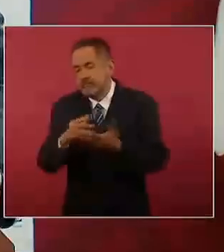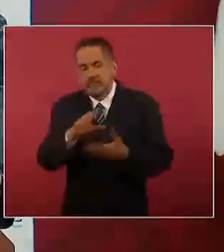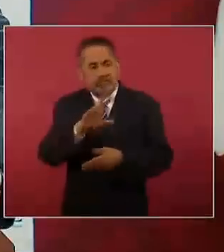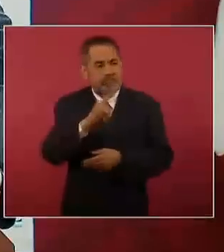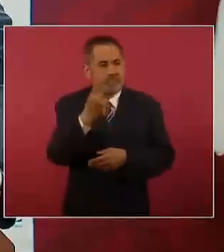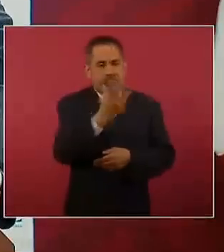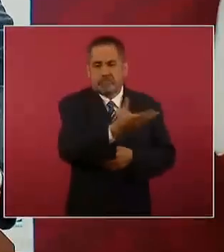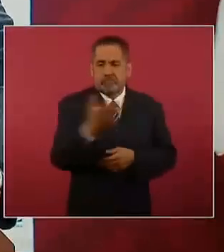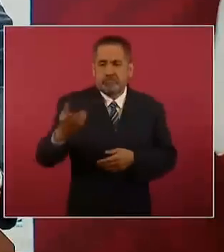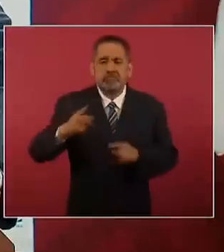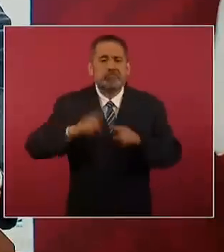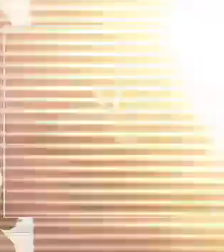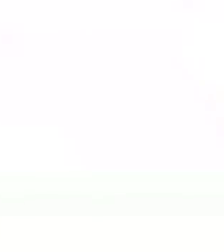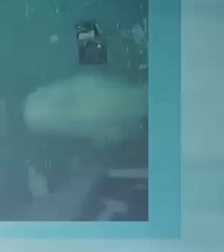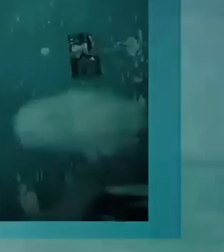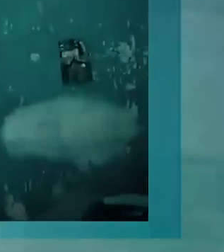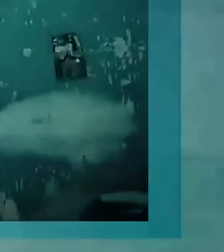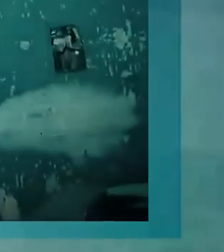por decisiones de jueces.